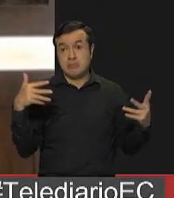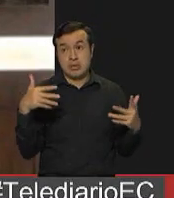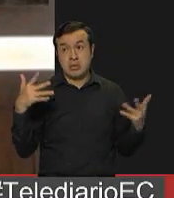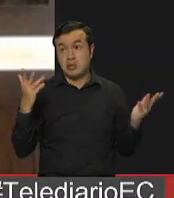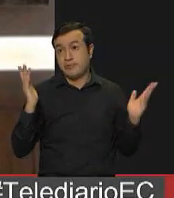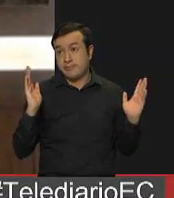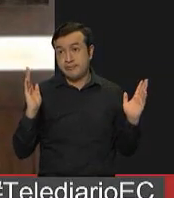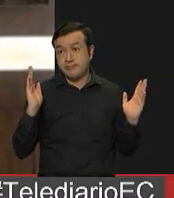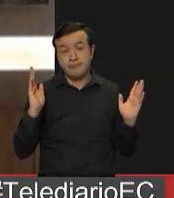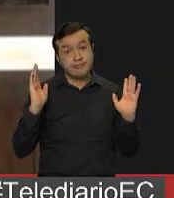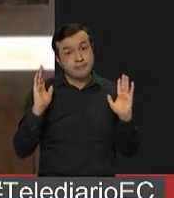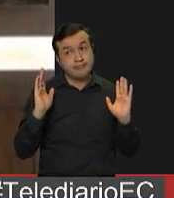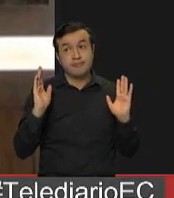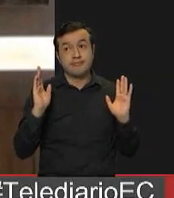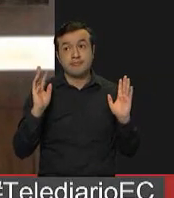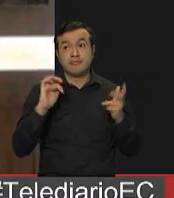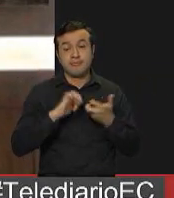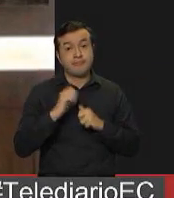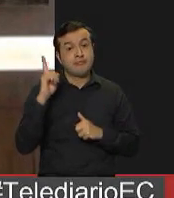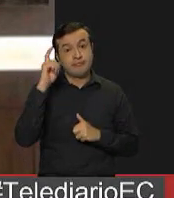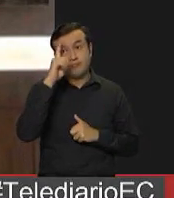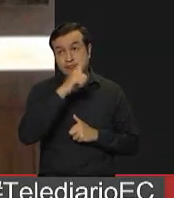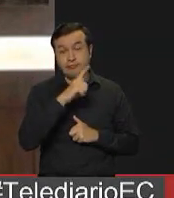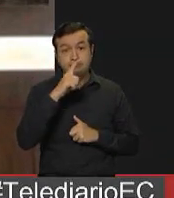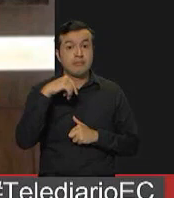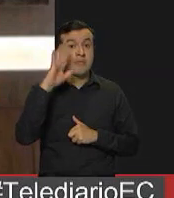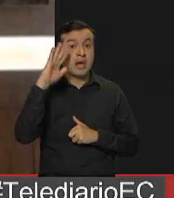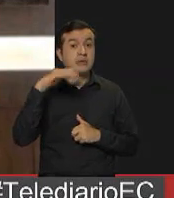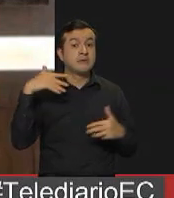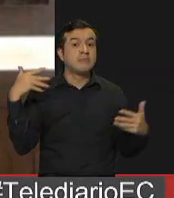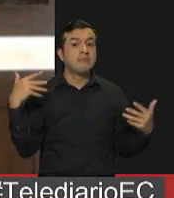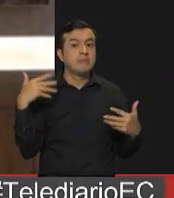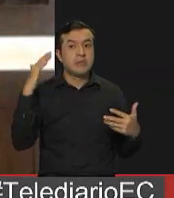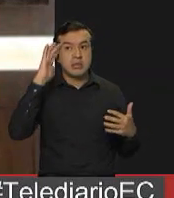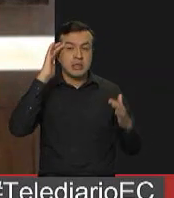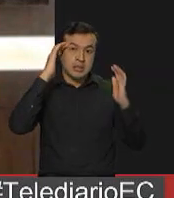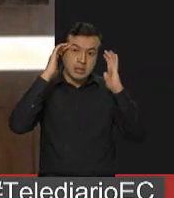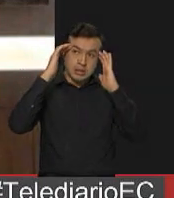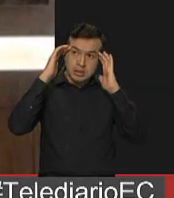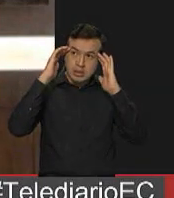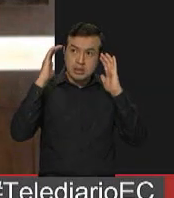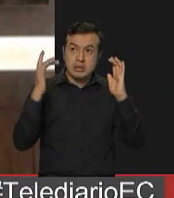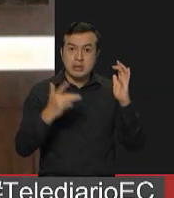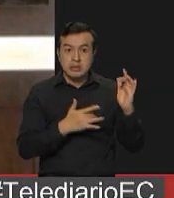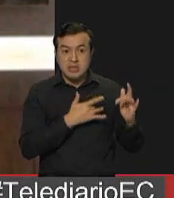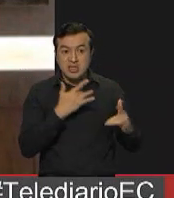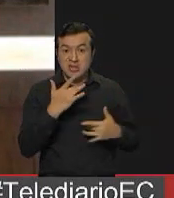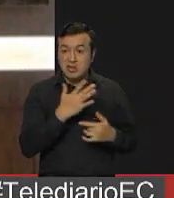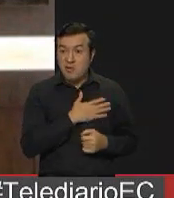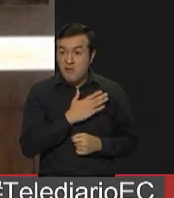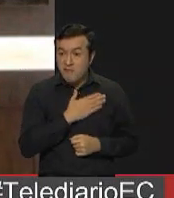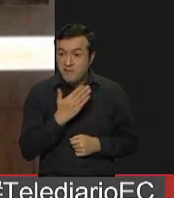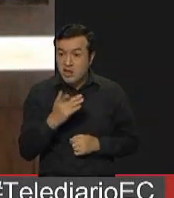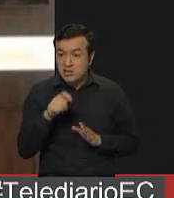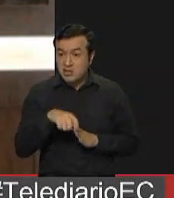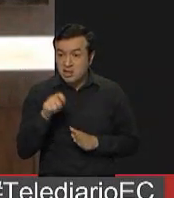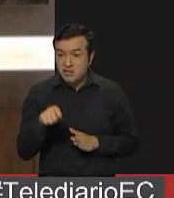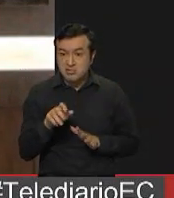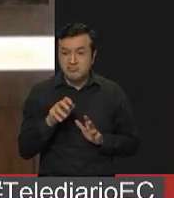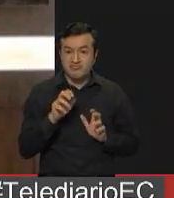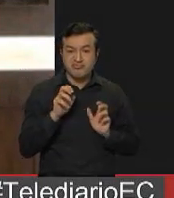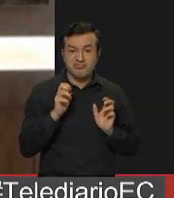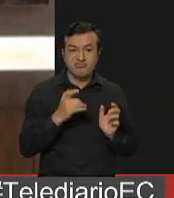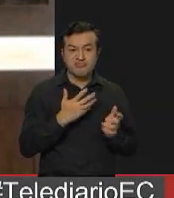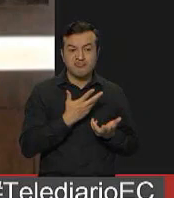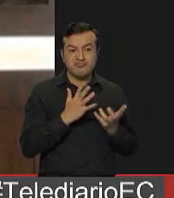como abogada. Estas cosas simplemente aterran y te quitan la esperanza y la confianza en una justicia que tenga por lo menos